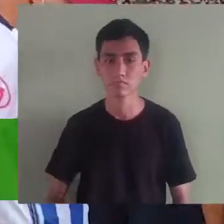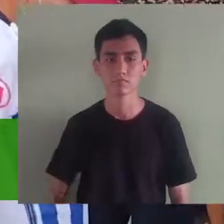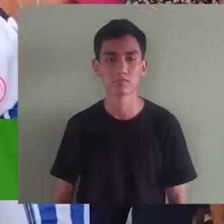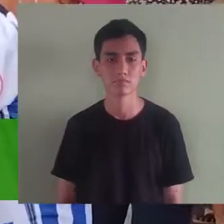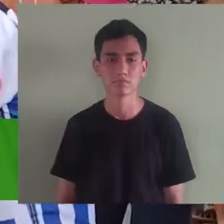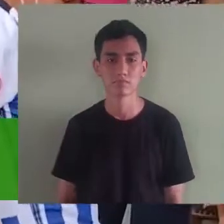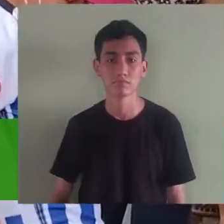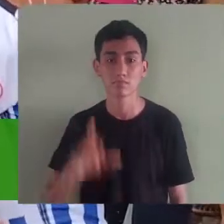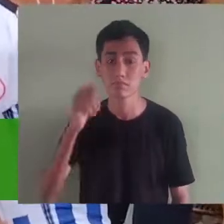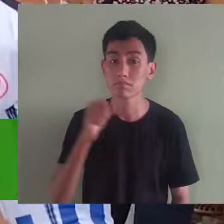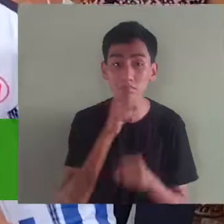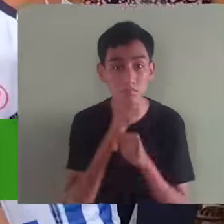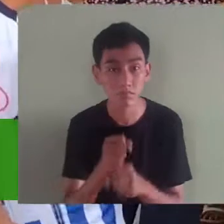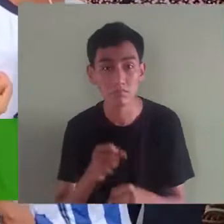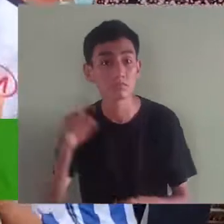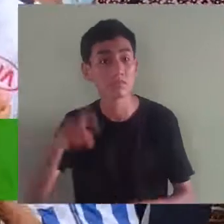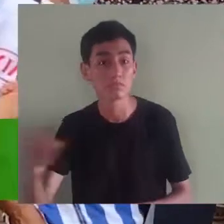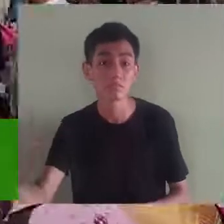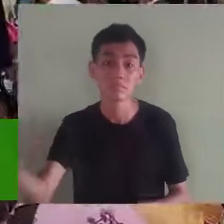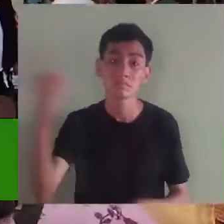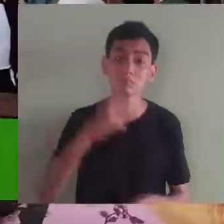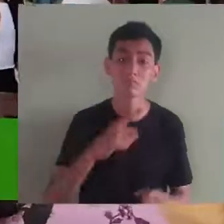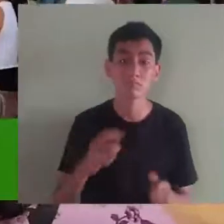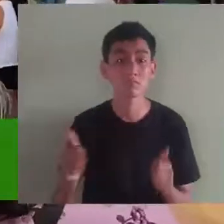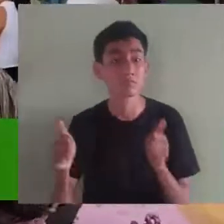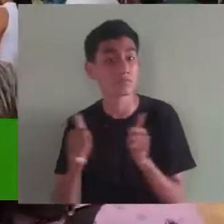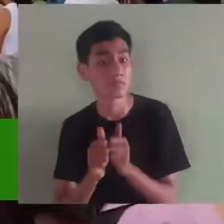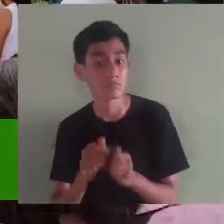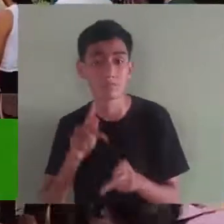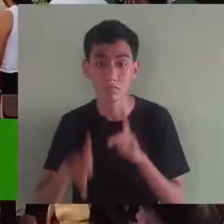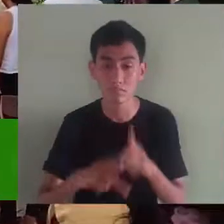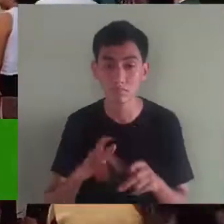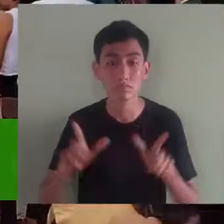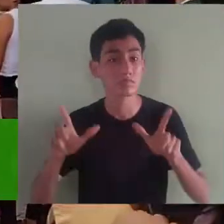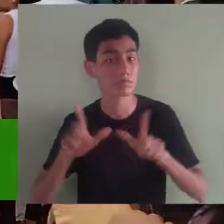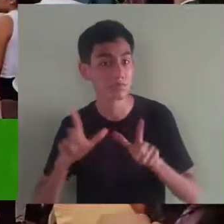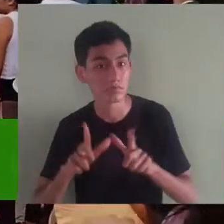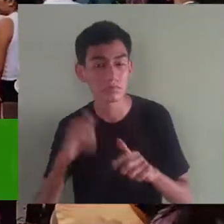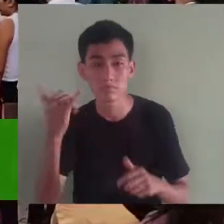Los adultos deben acudir en compañía de una persona, su DNI